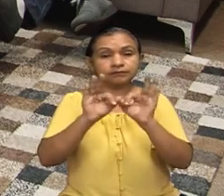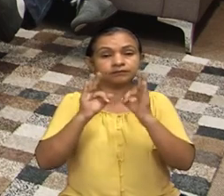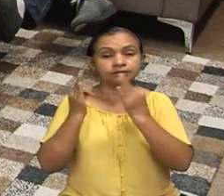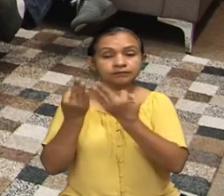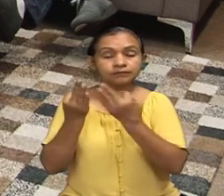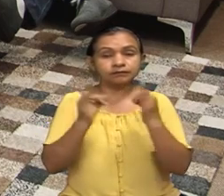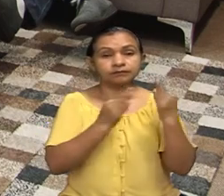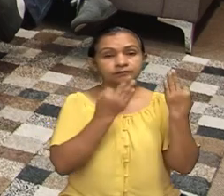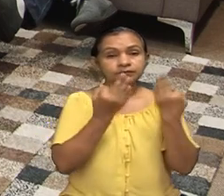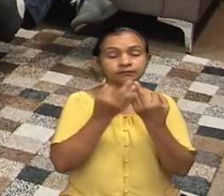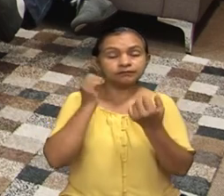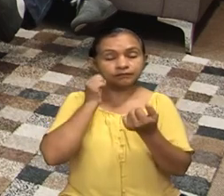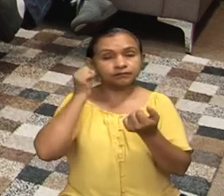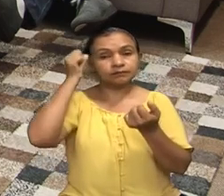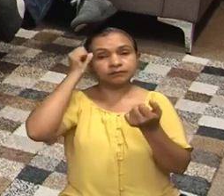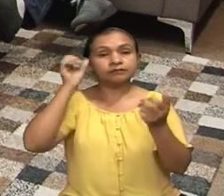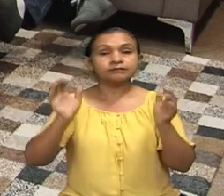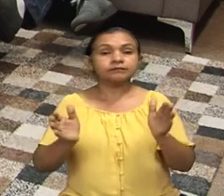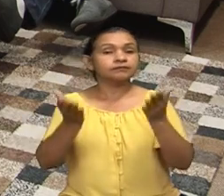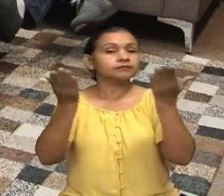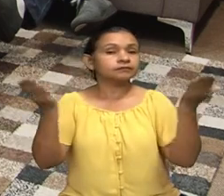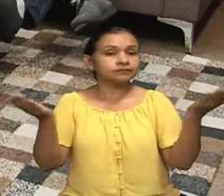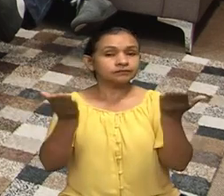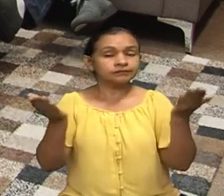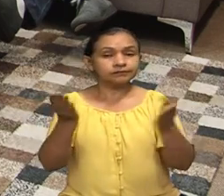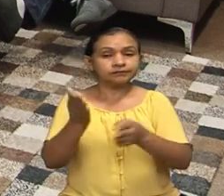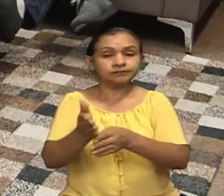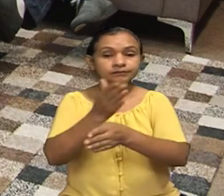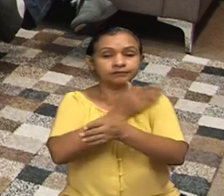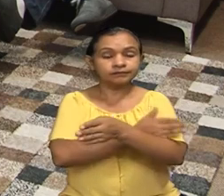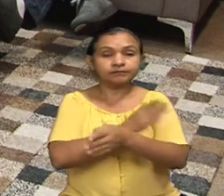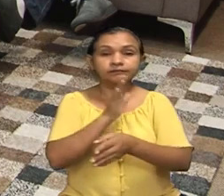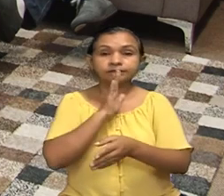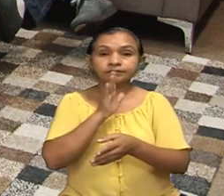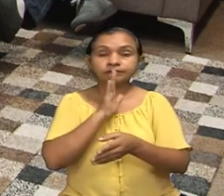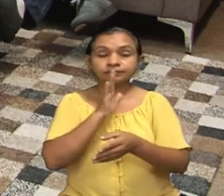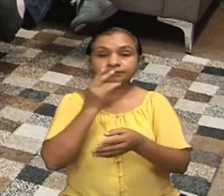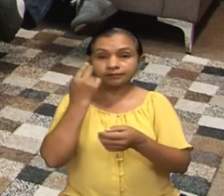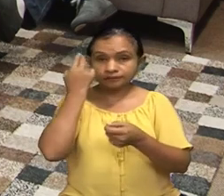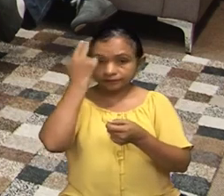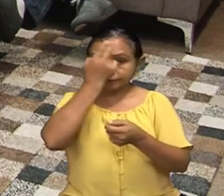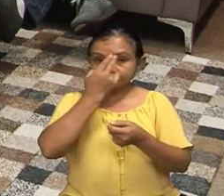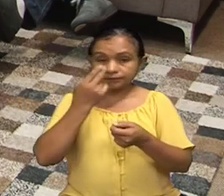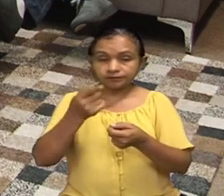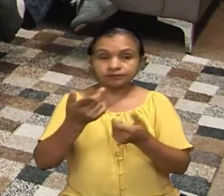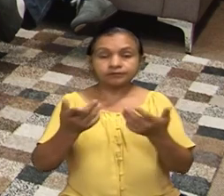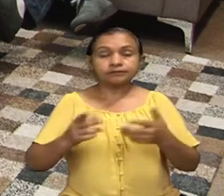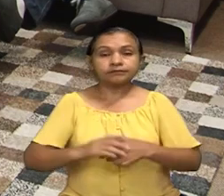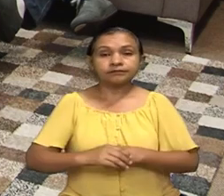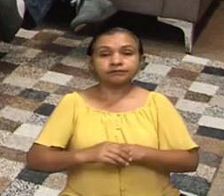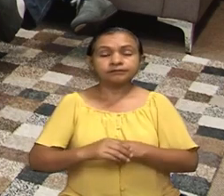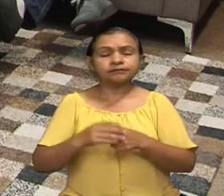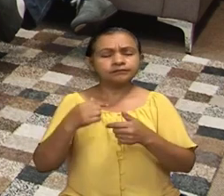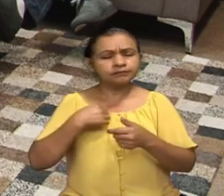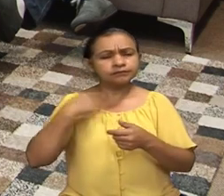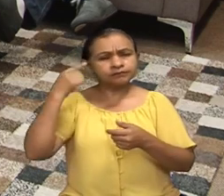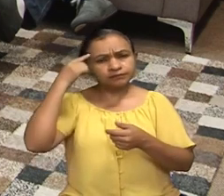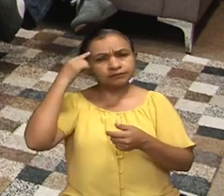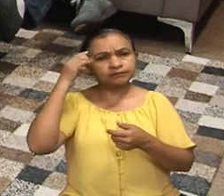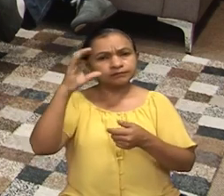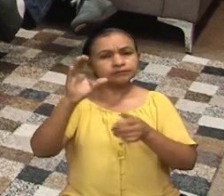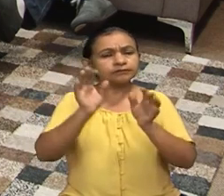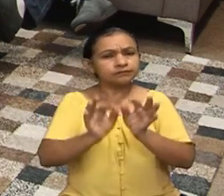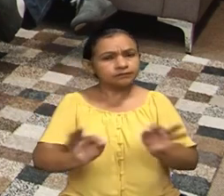en este caso con los adultos mayores? Sí. Antes de hacer referencia a esa pregunta, Elmer, creo que es importante mencionar